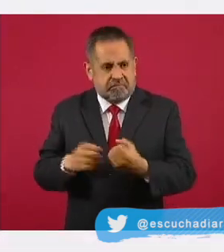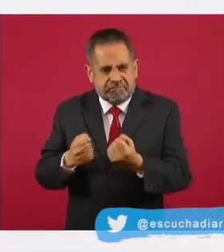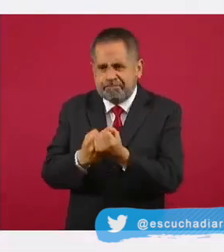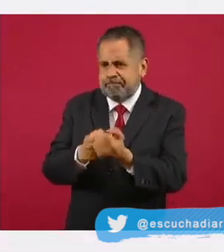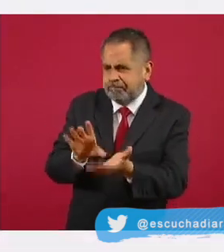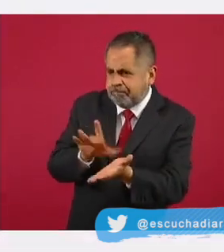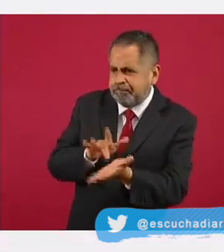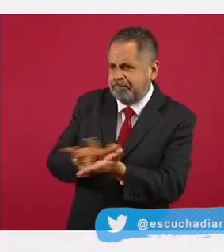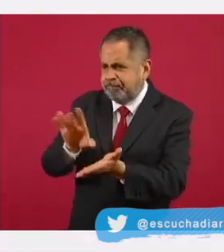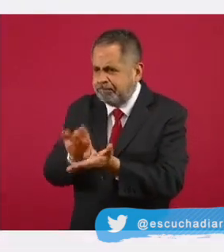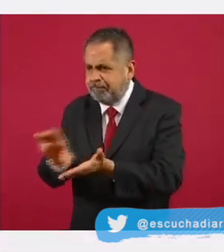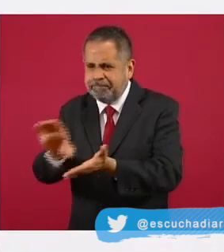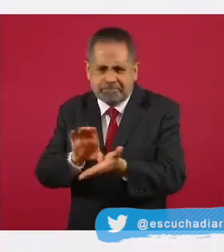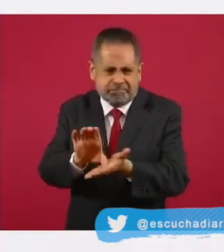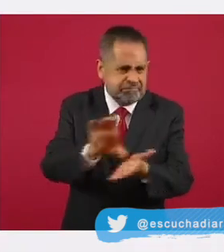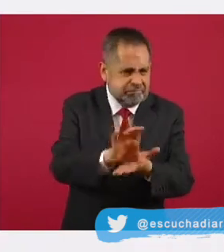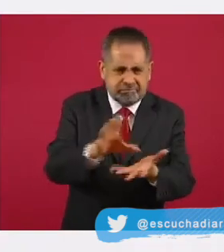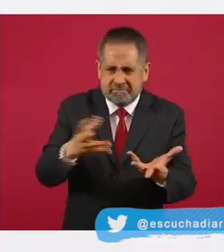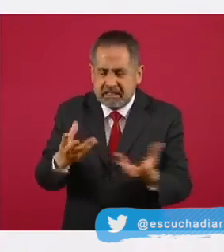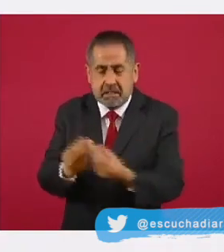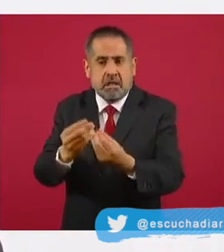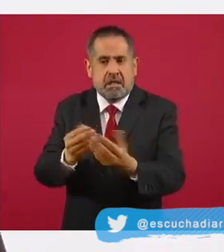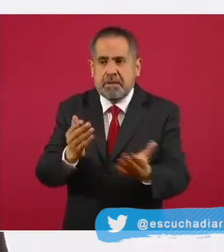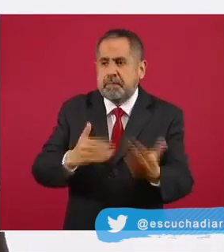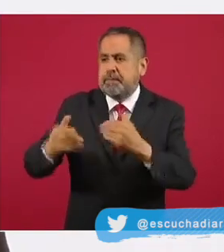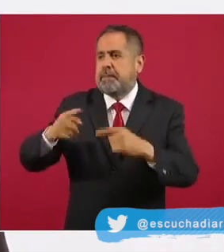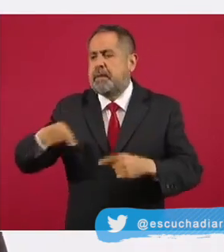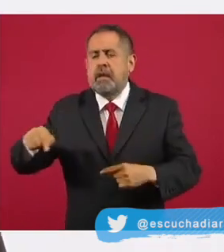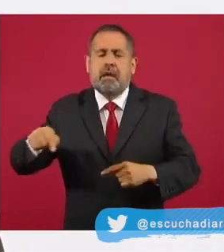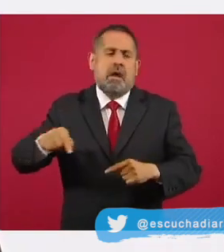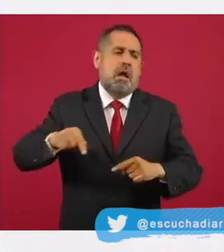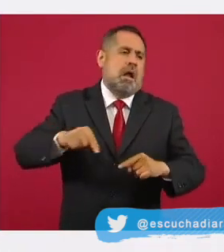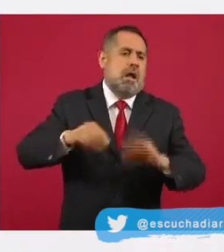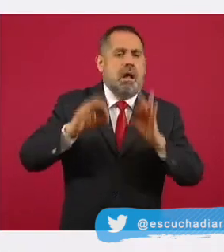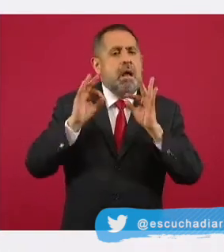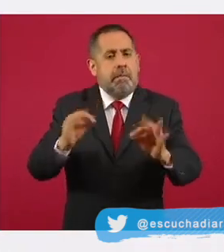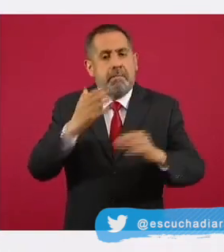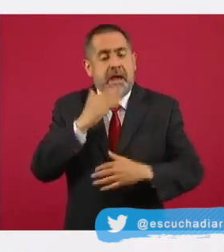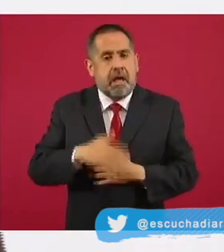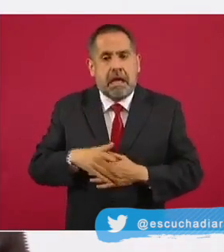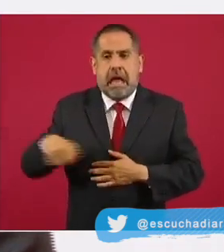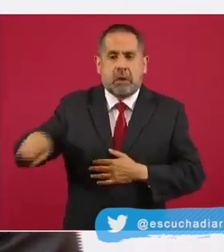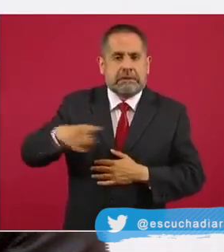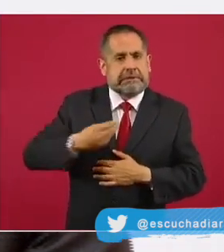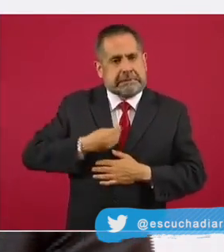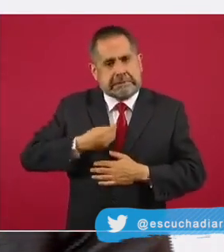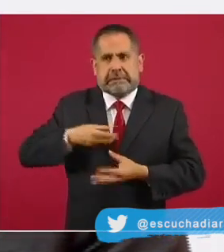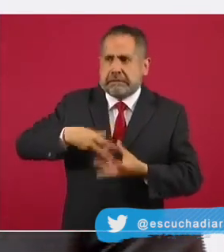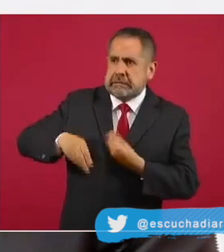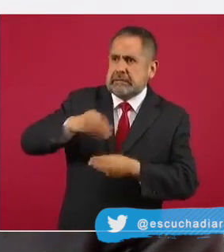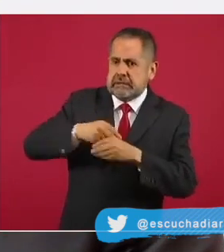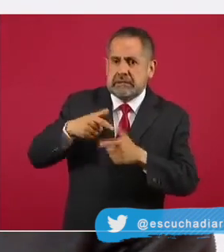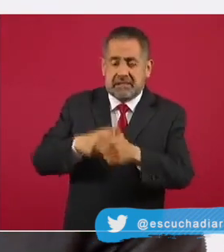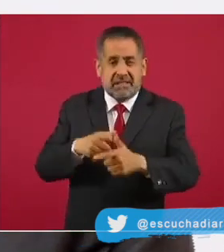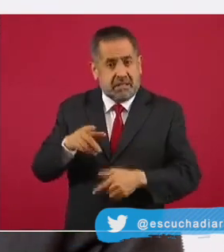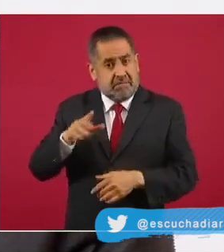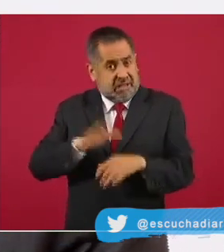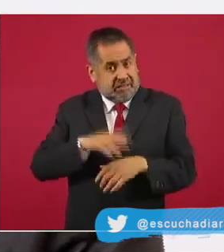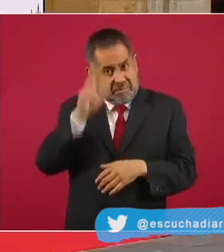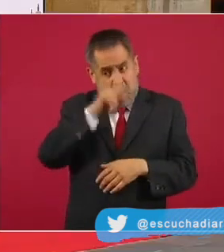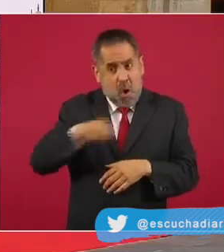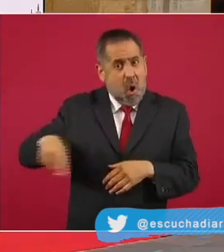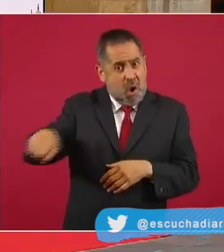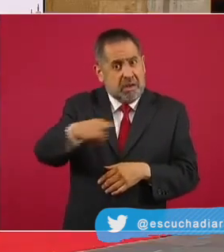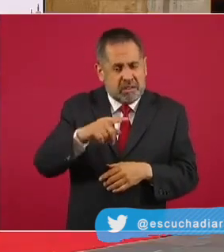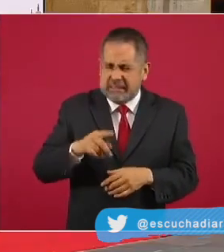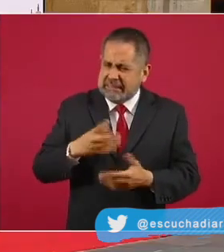de las mayorías y con ello no solo se facilitó la subsistencia de los más afectados,